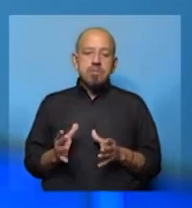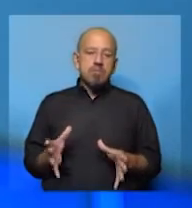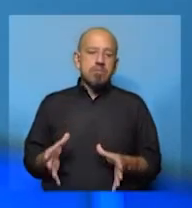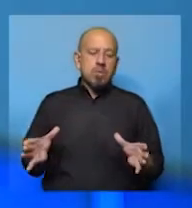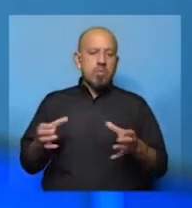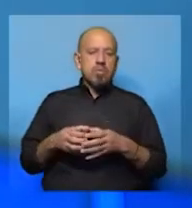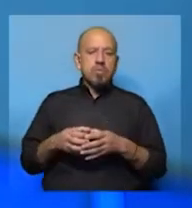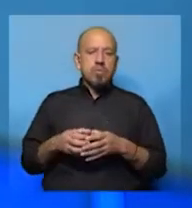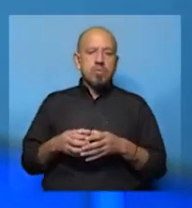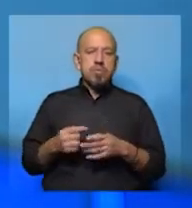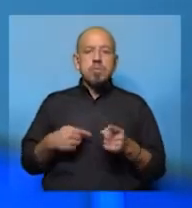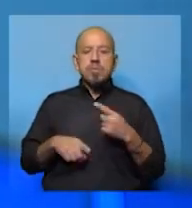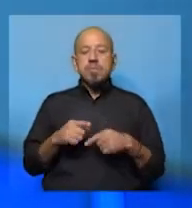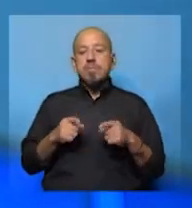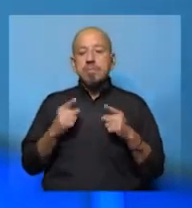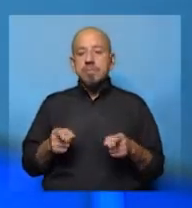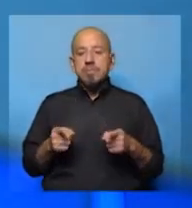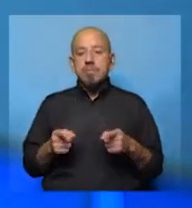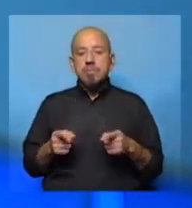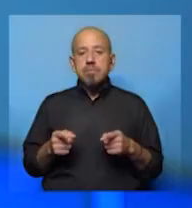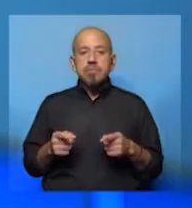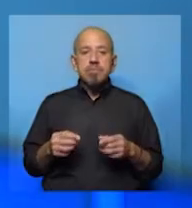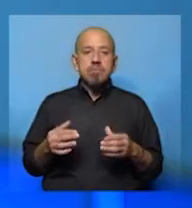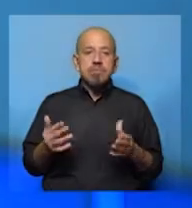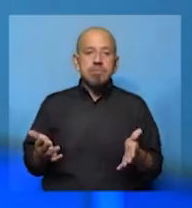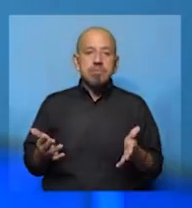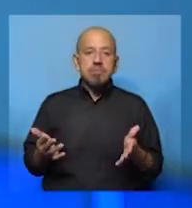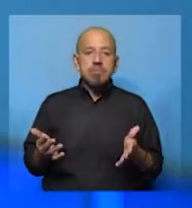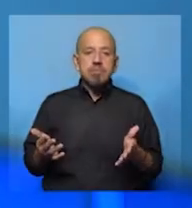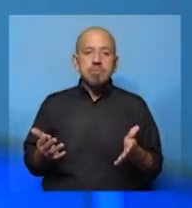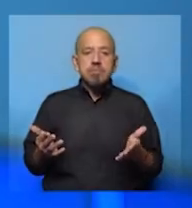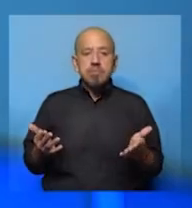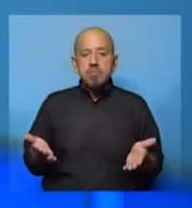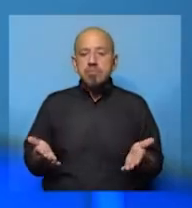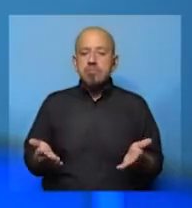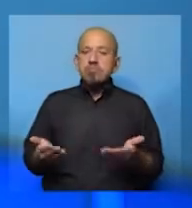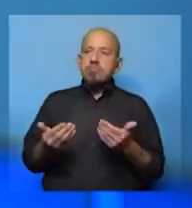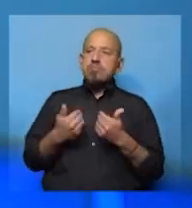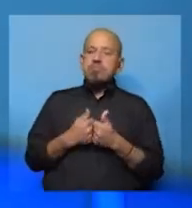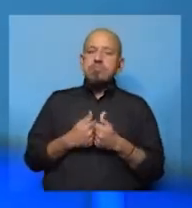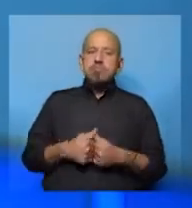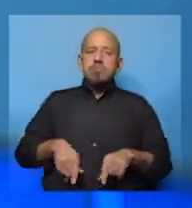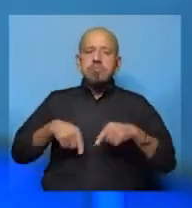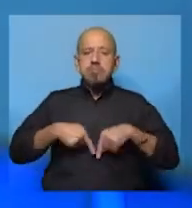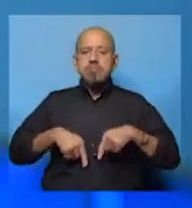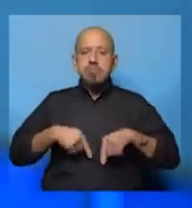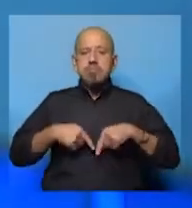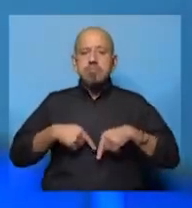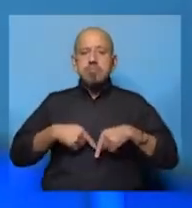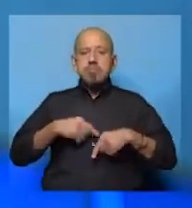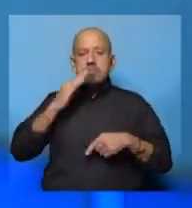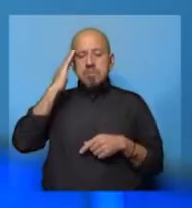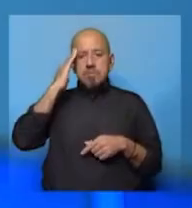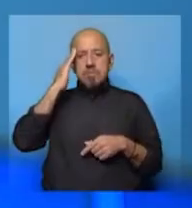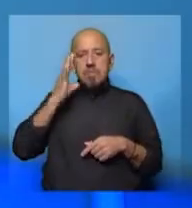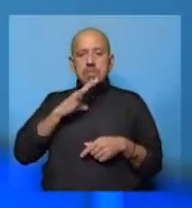fantástico y es eso lo que muchas veces la gente Eh que te pregunta por la intendencia no sabe que aquí hay equipos de